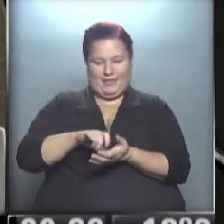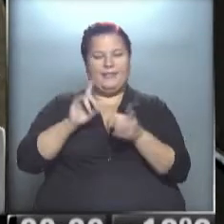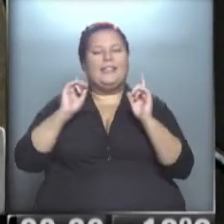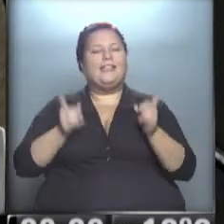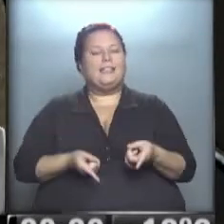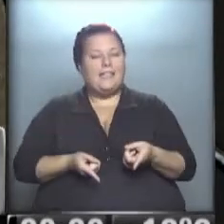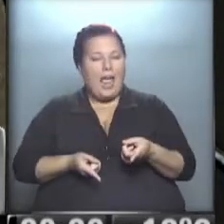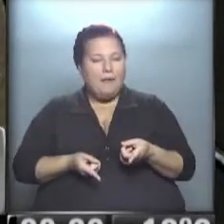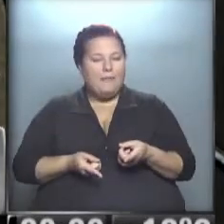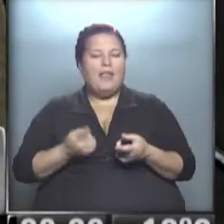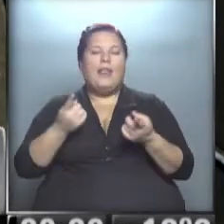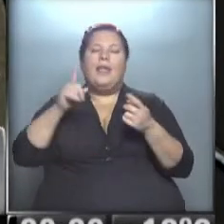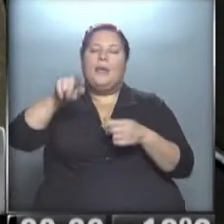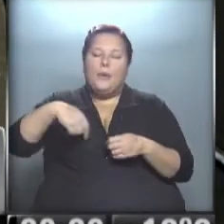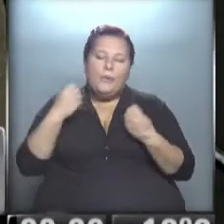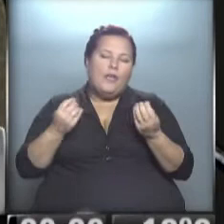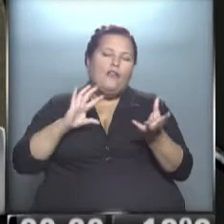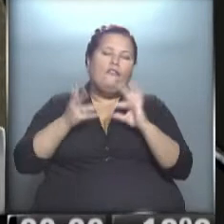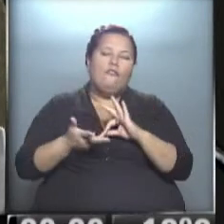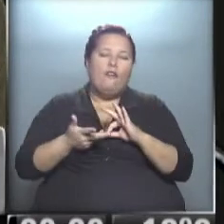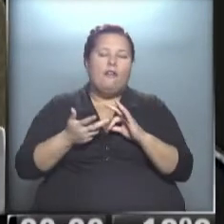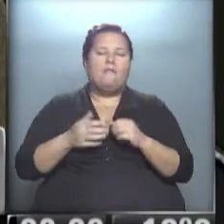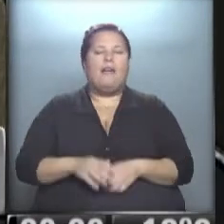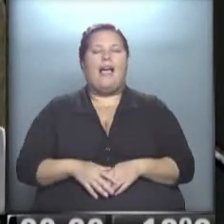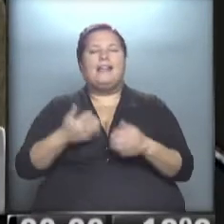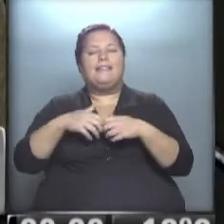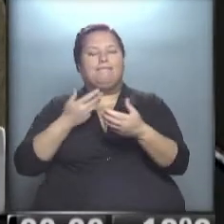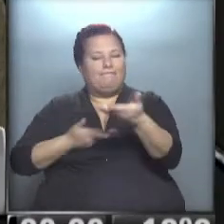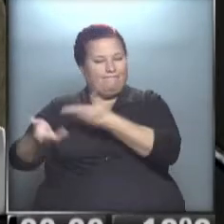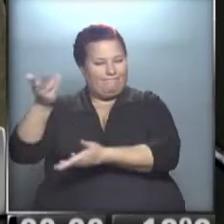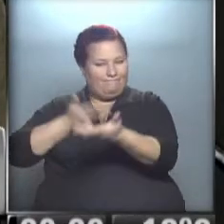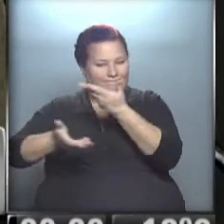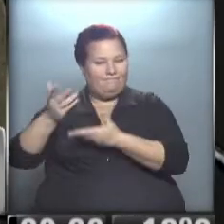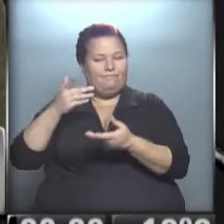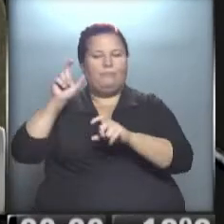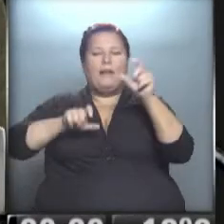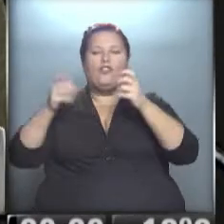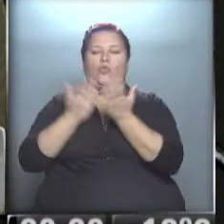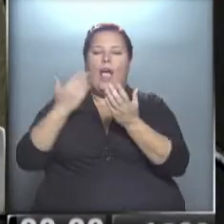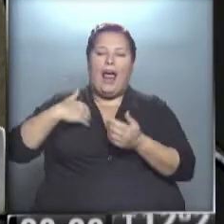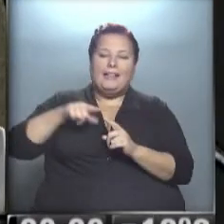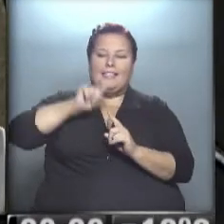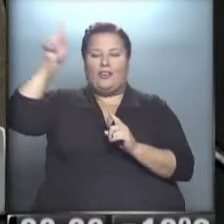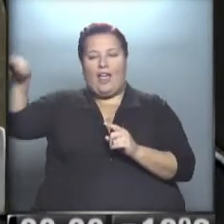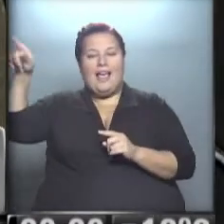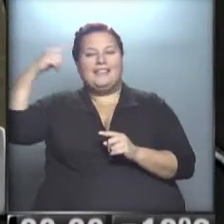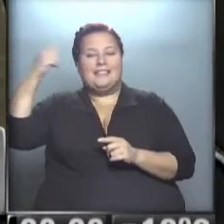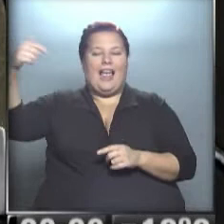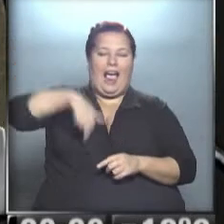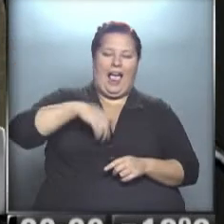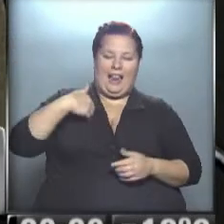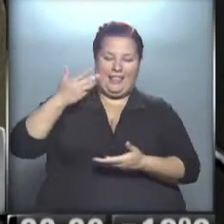generar las condiciones para un sistema de intercambio de estudiantes argentinos en china y de china en argentina